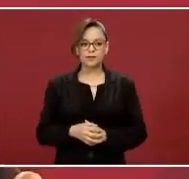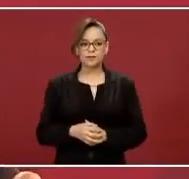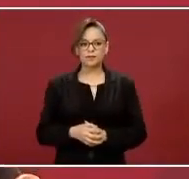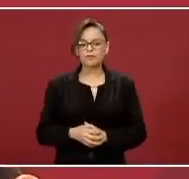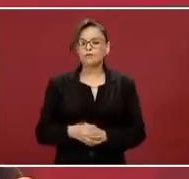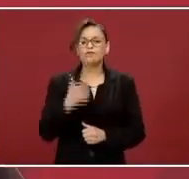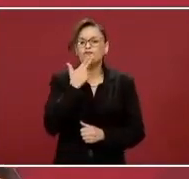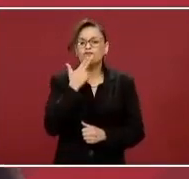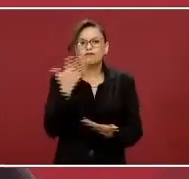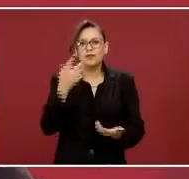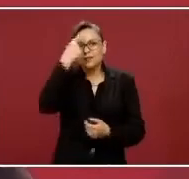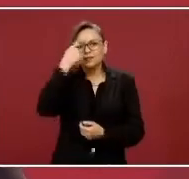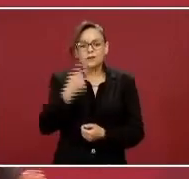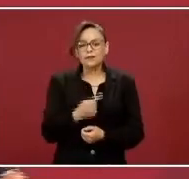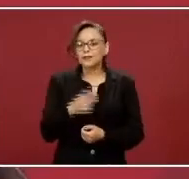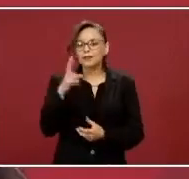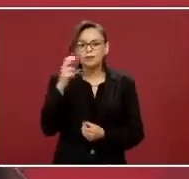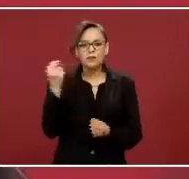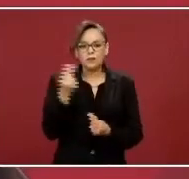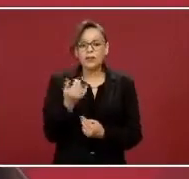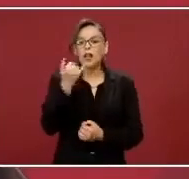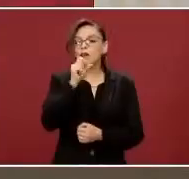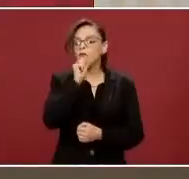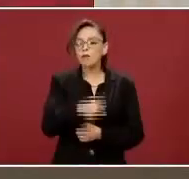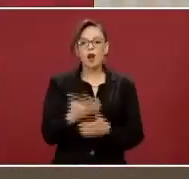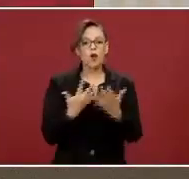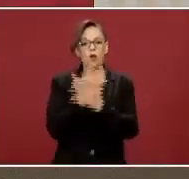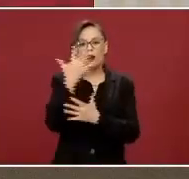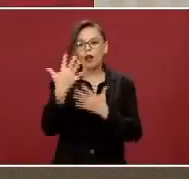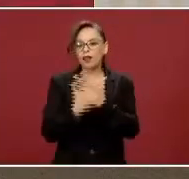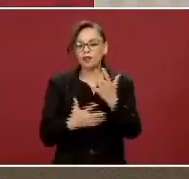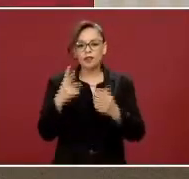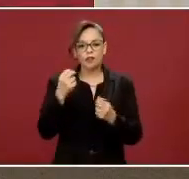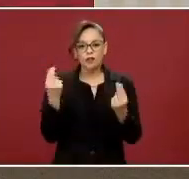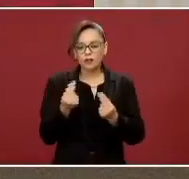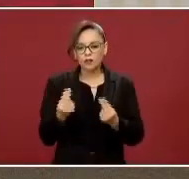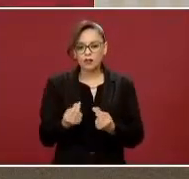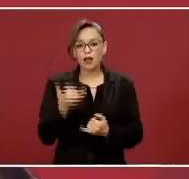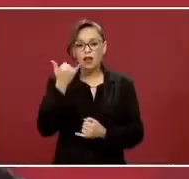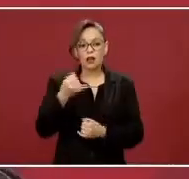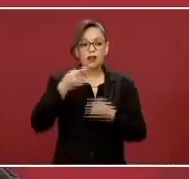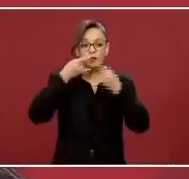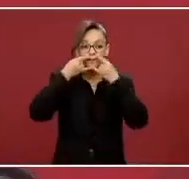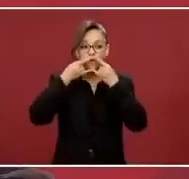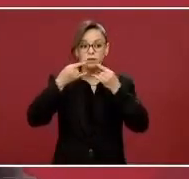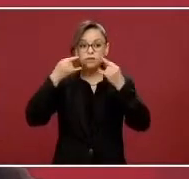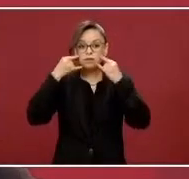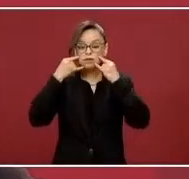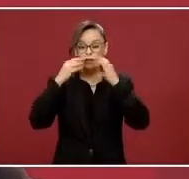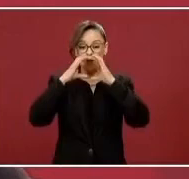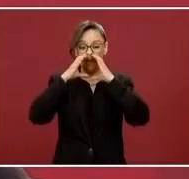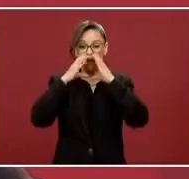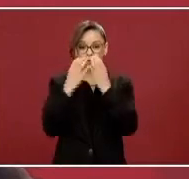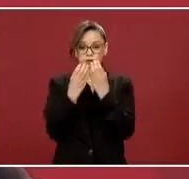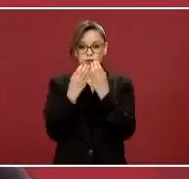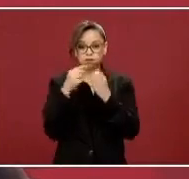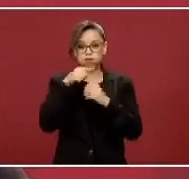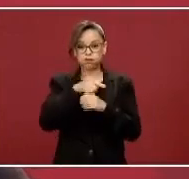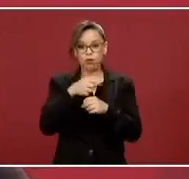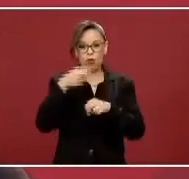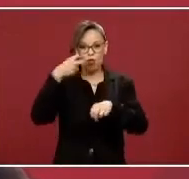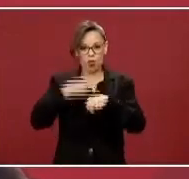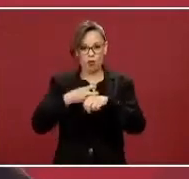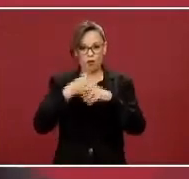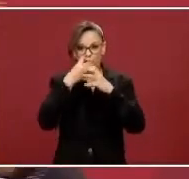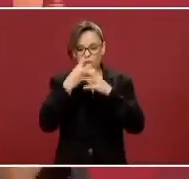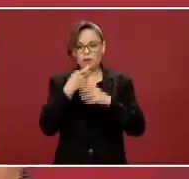útil, tampoco guantes, y mucho menos cubrebocas N95 de alta eficiencia